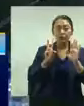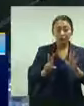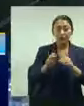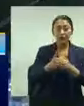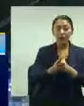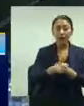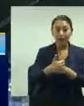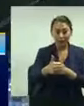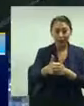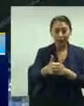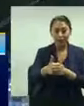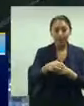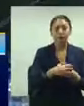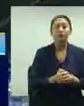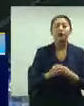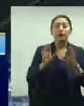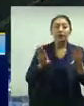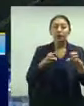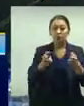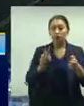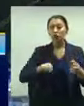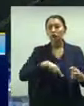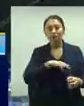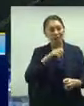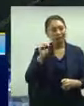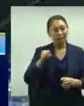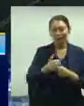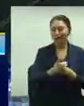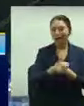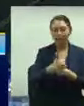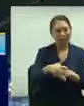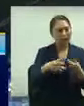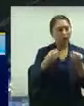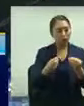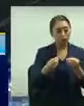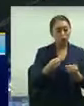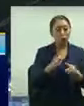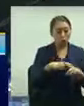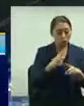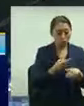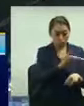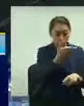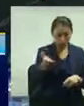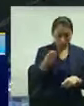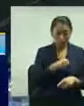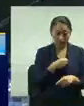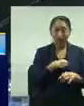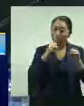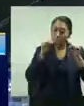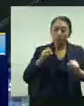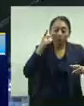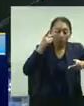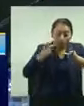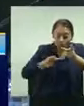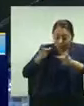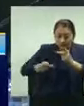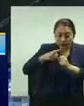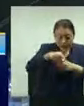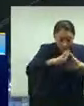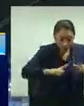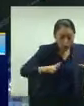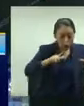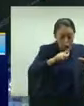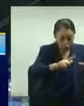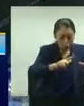avances con ellos, ¿verdad? Entonces hemos avanzado bastante, pues en el momento que ustedes quieran podemos visitar estos lugares para